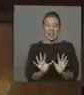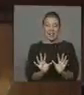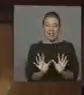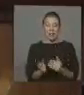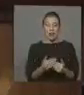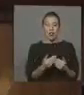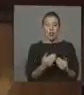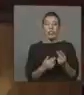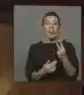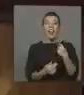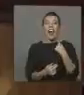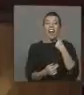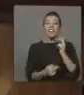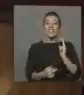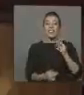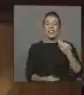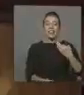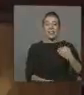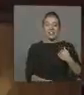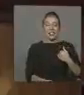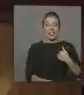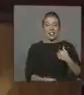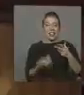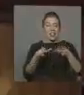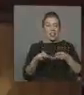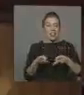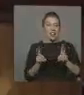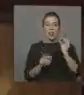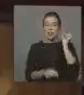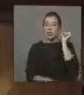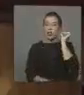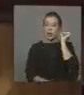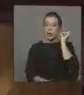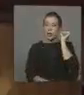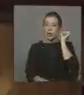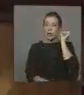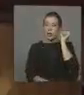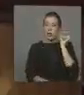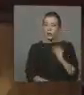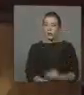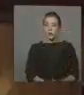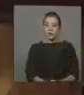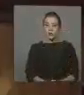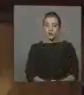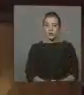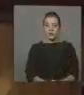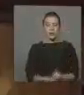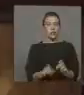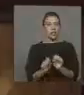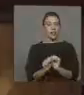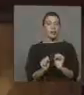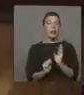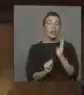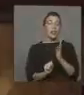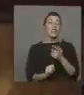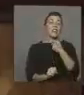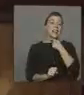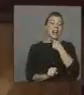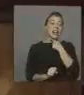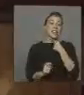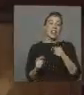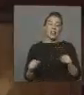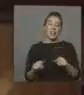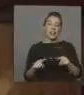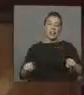que la afectación de la dignidad y de los derechos de la mujer es tal que no puede sino garantizarse un